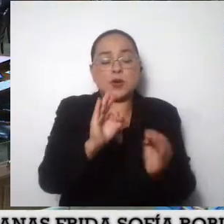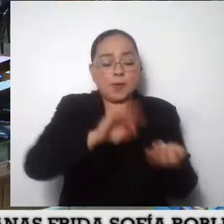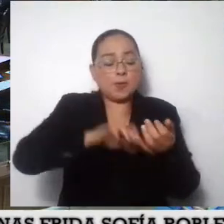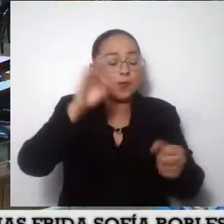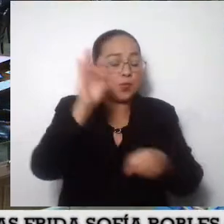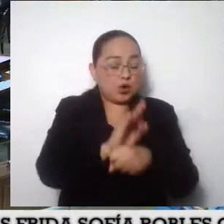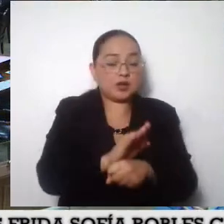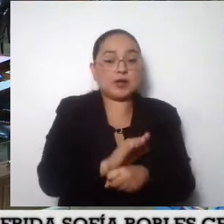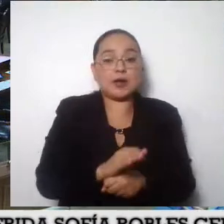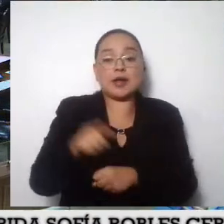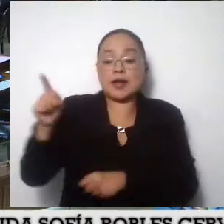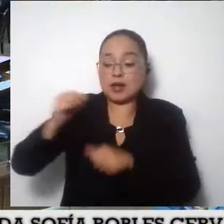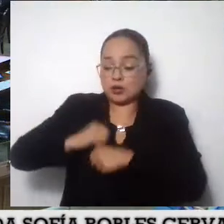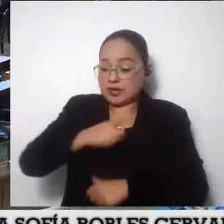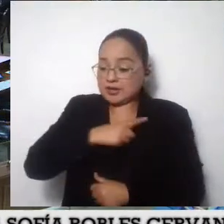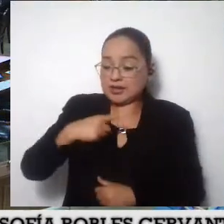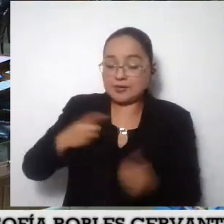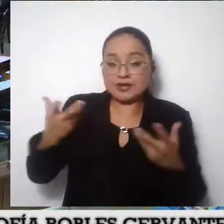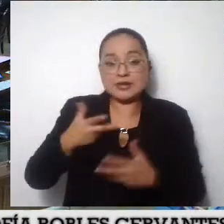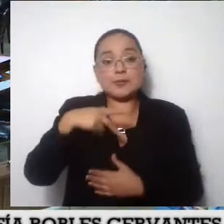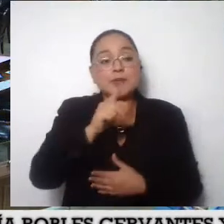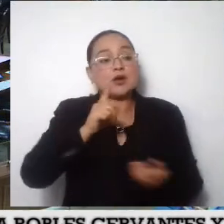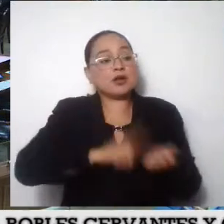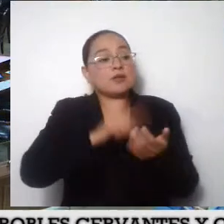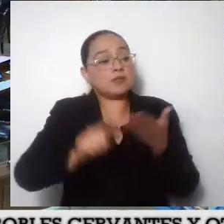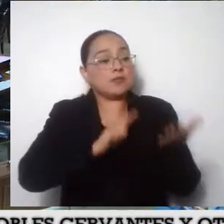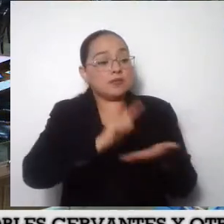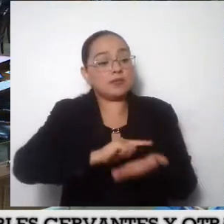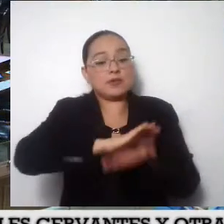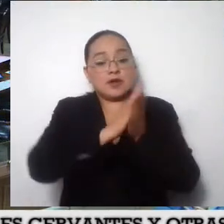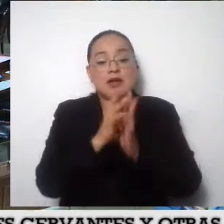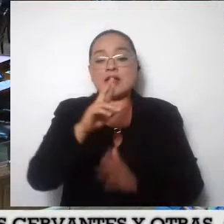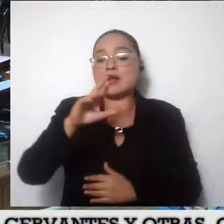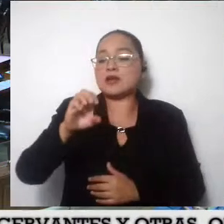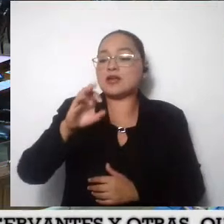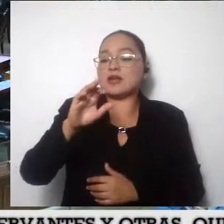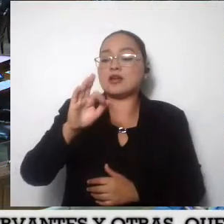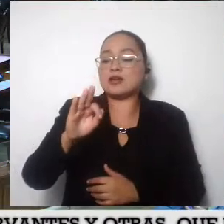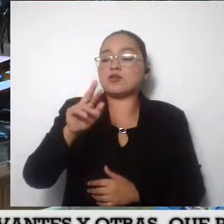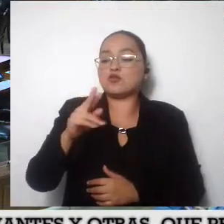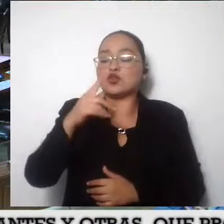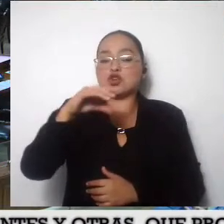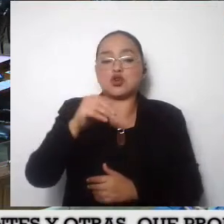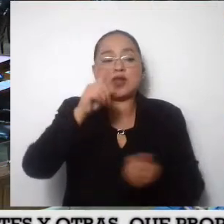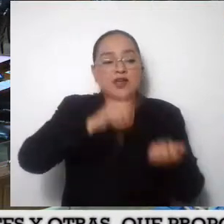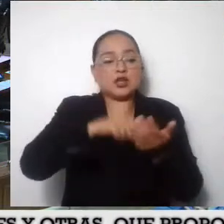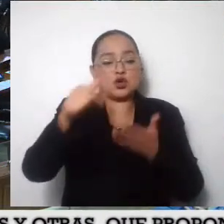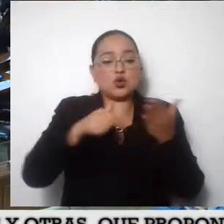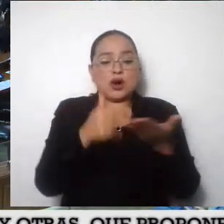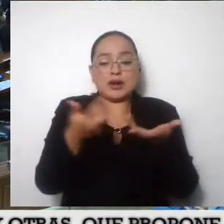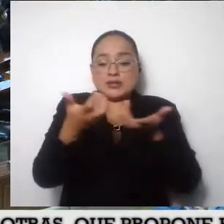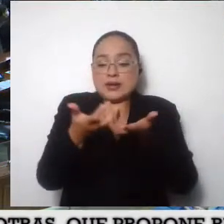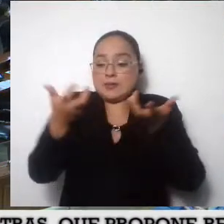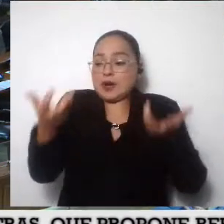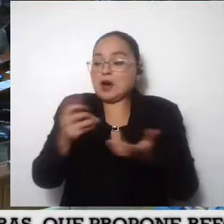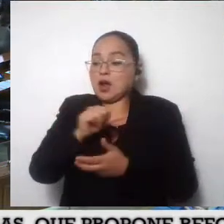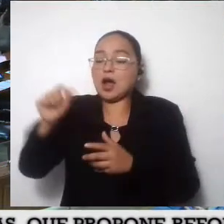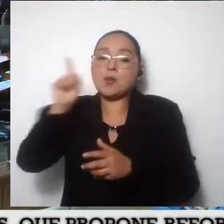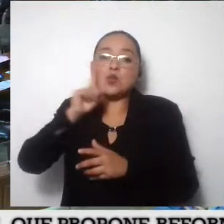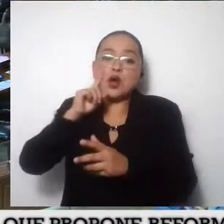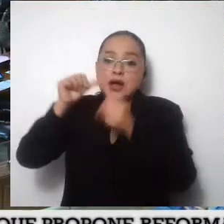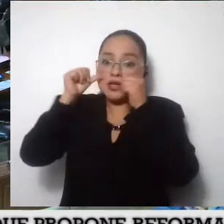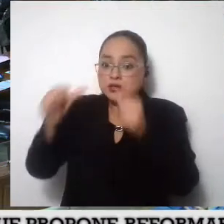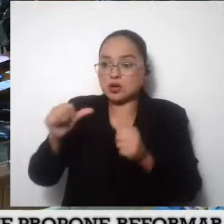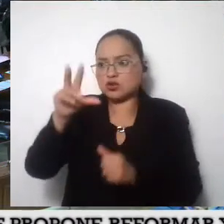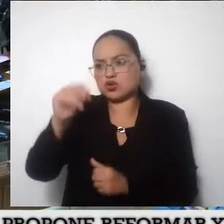Sin embargo, en la ley los refugios no muestran un enfoque diferenciado, ya que en el artículo 51 no se consideran los